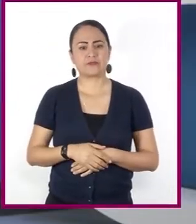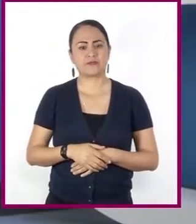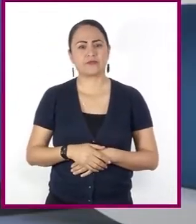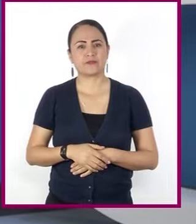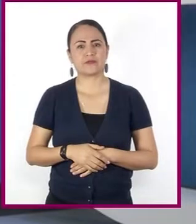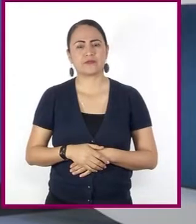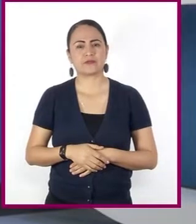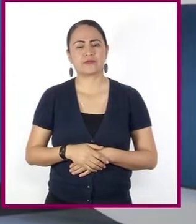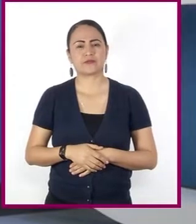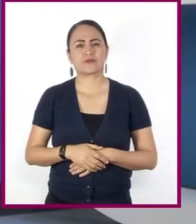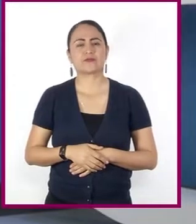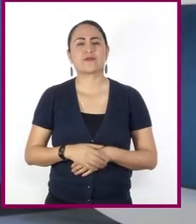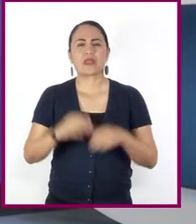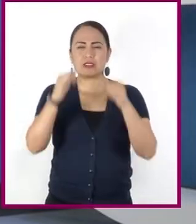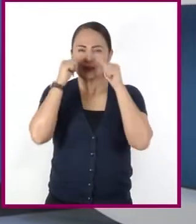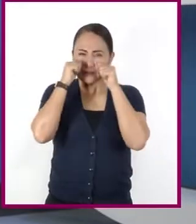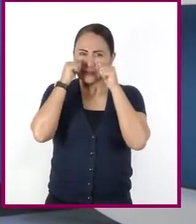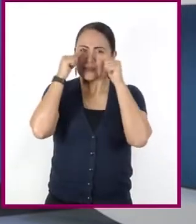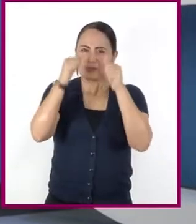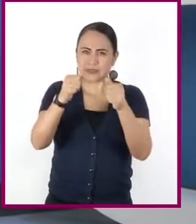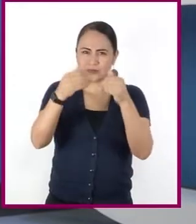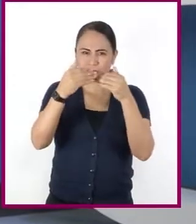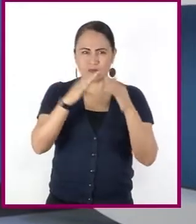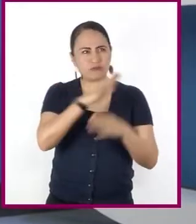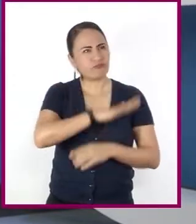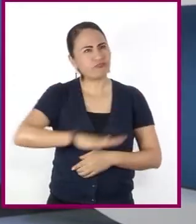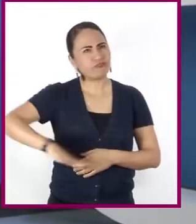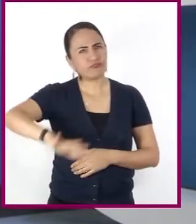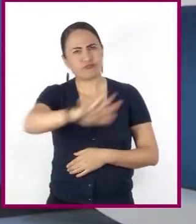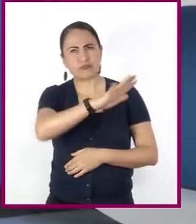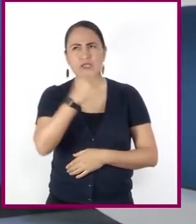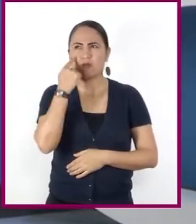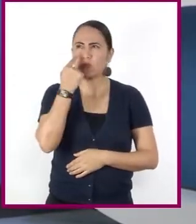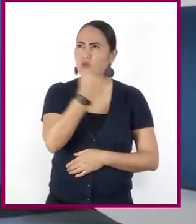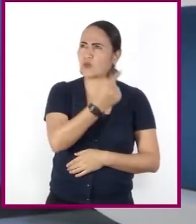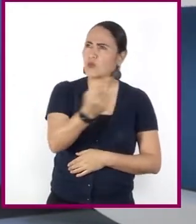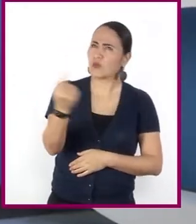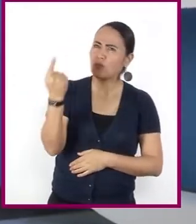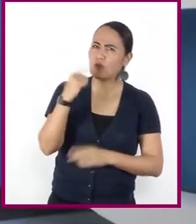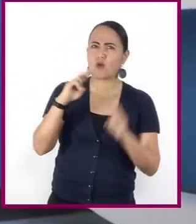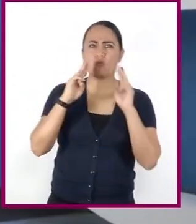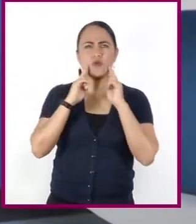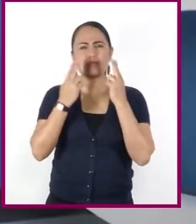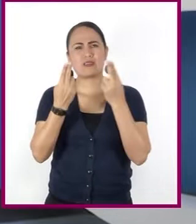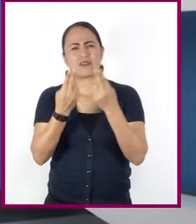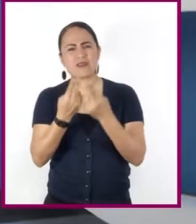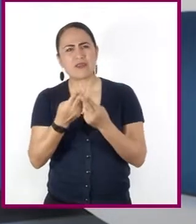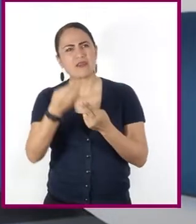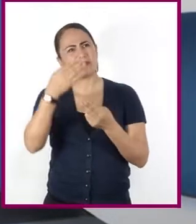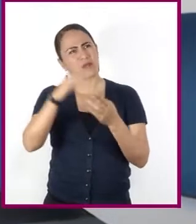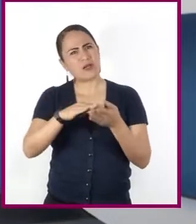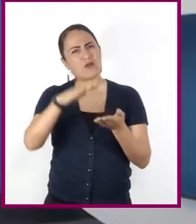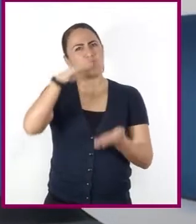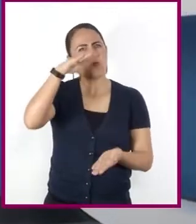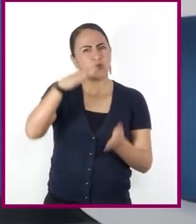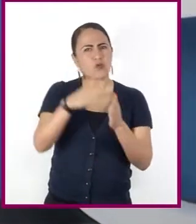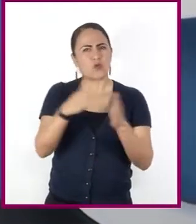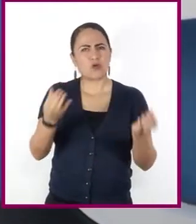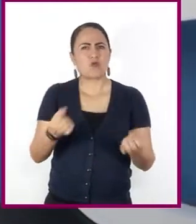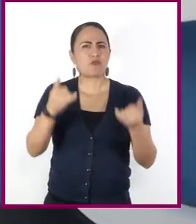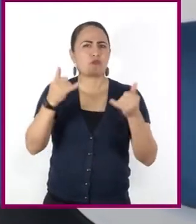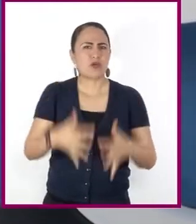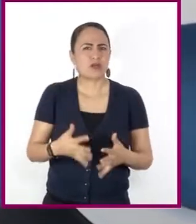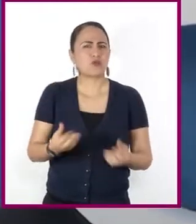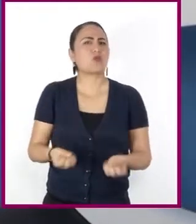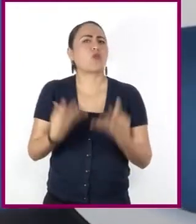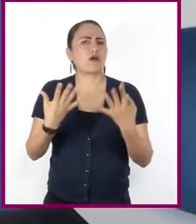Pongan mucha atención en todo lo que les rodea, porque las unidades de medida están más cerca de ustedes de lo que